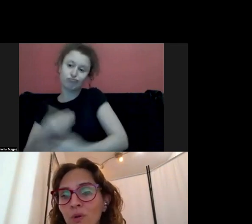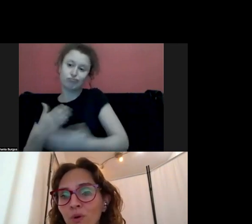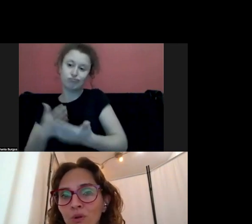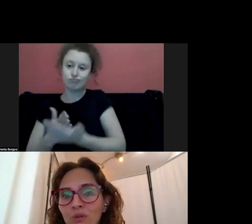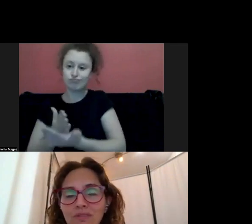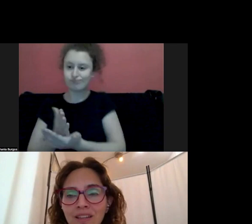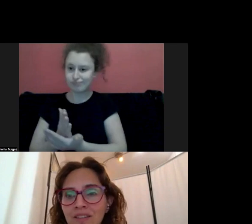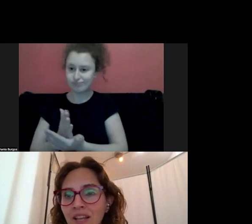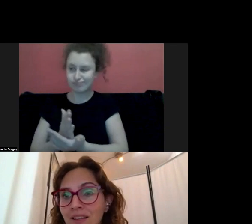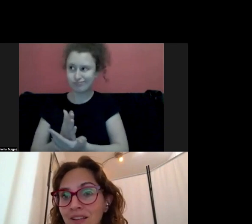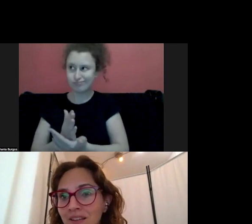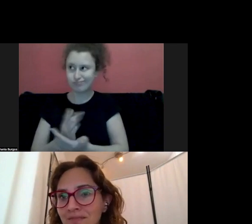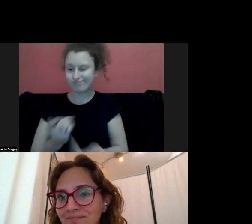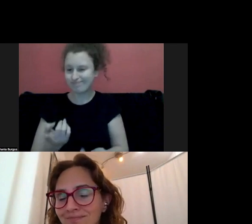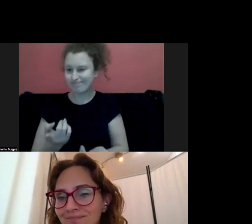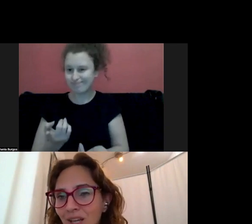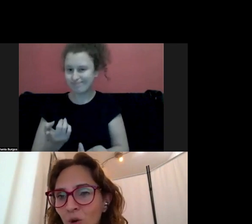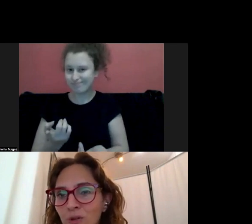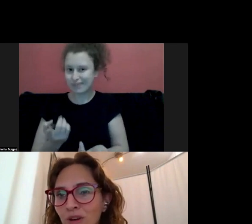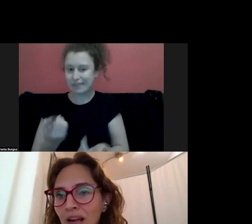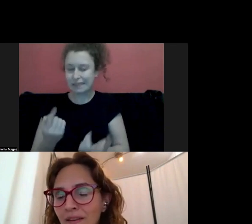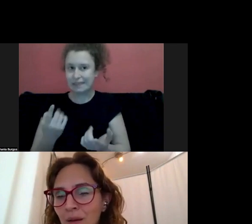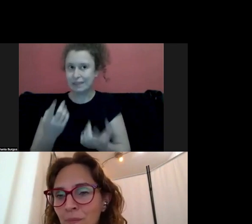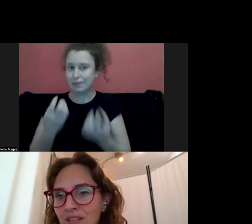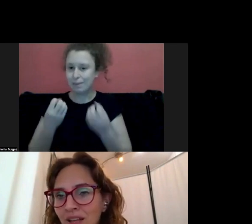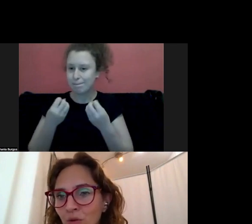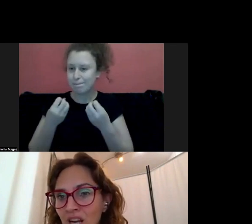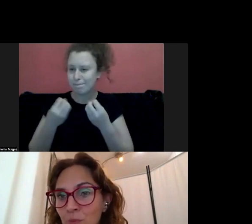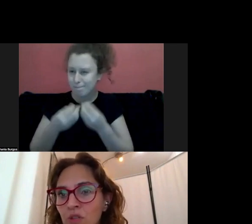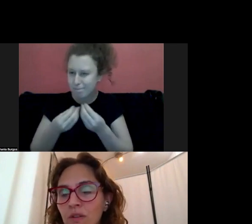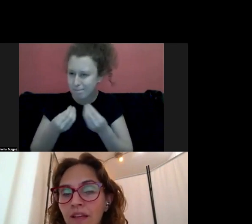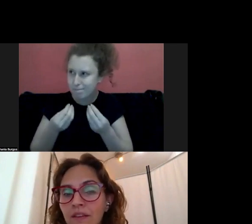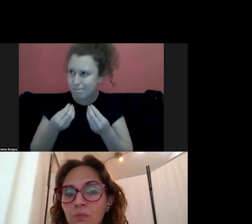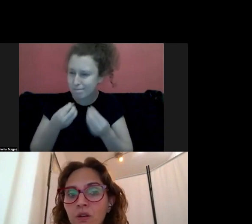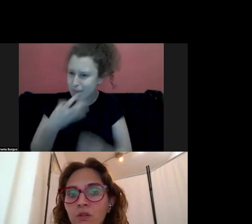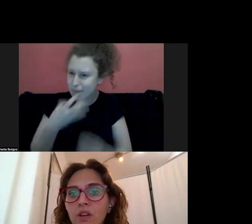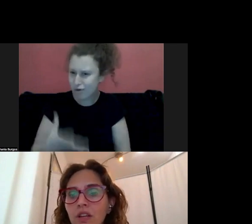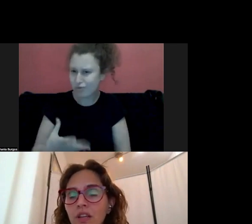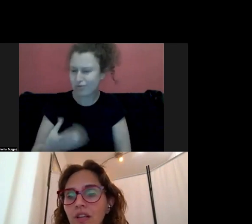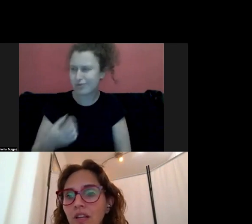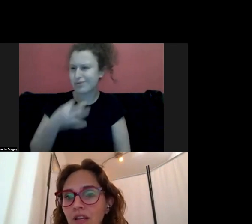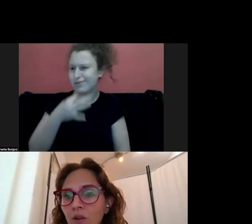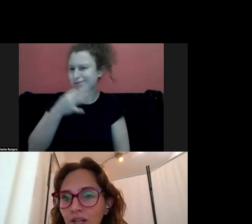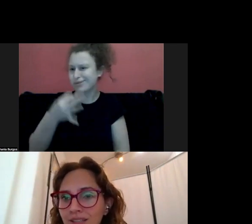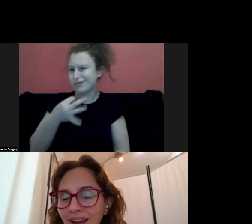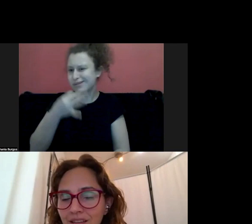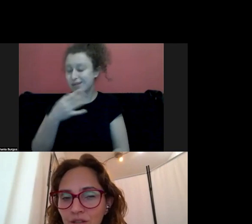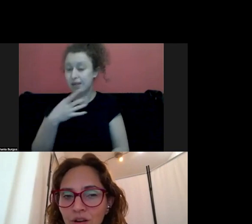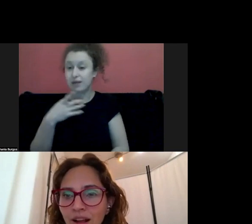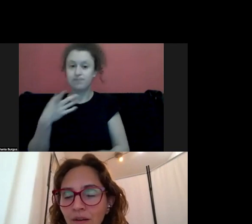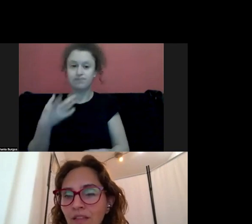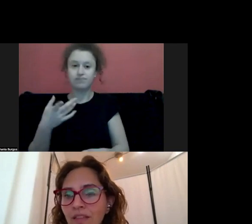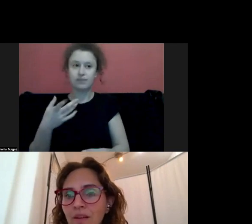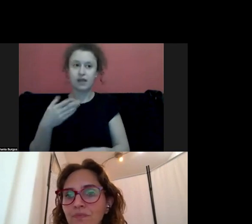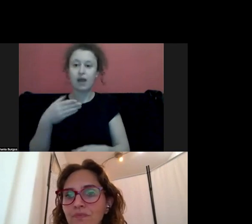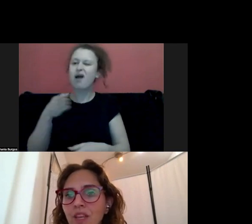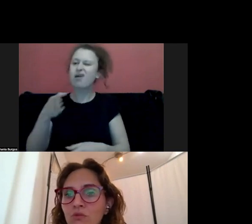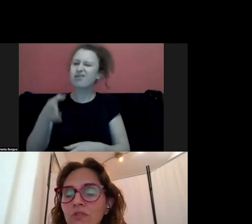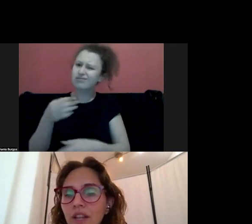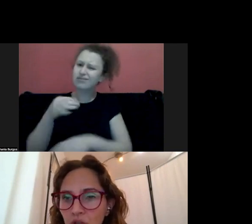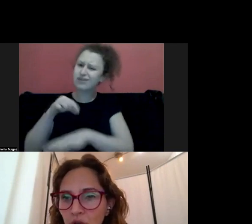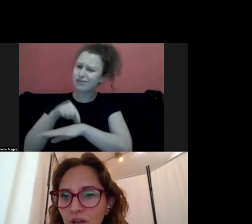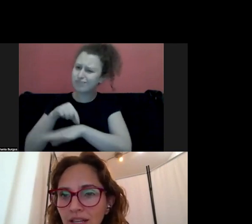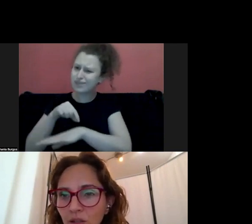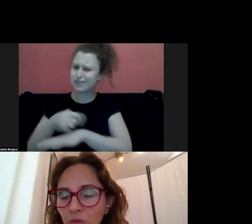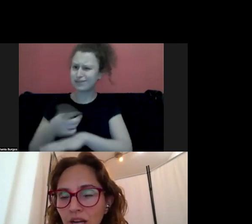me puedo estar aquí rompiendo la cabeza pensando en las posibilidades, pero quiero que tengáis eso en la cabeza. Es